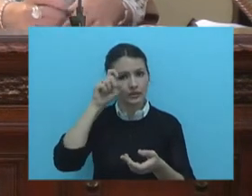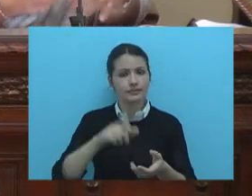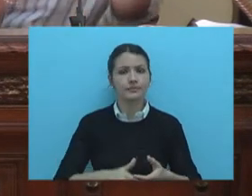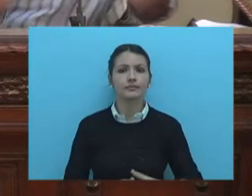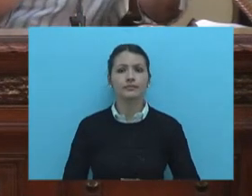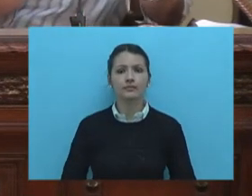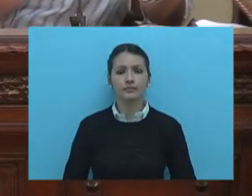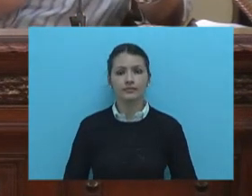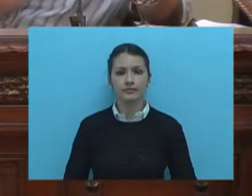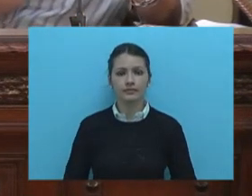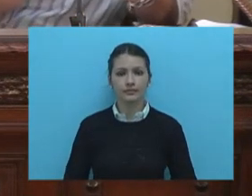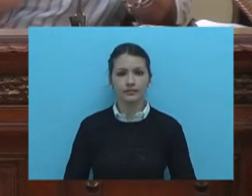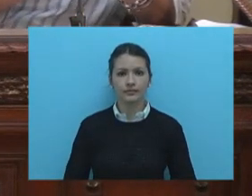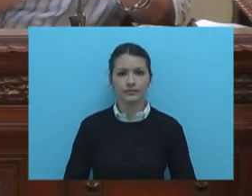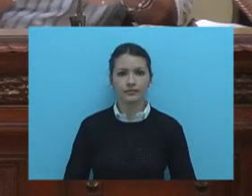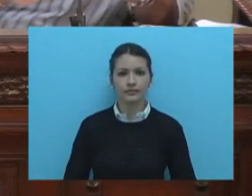Presidente.